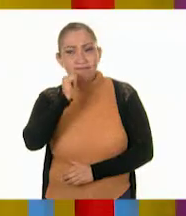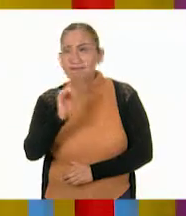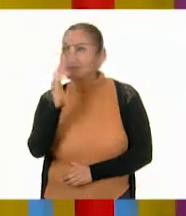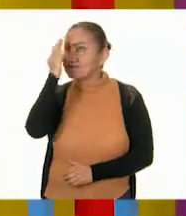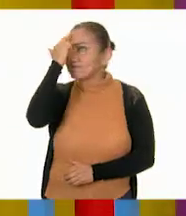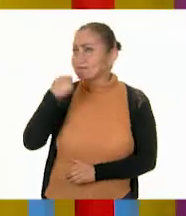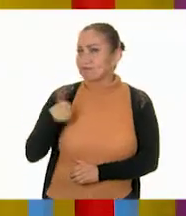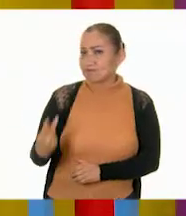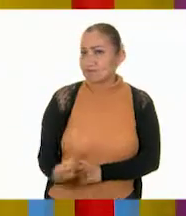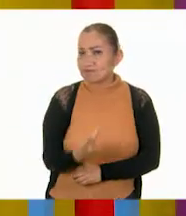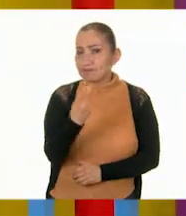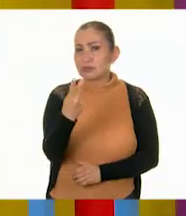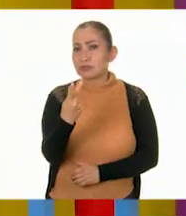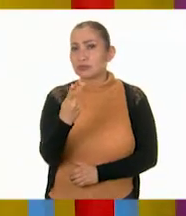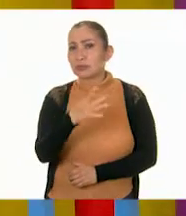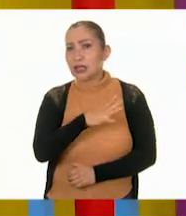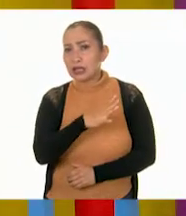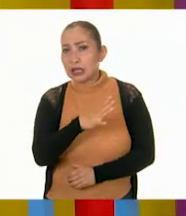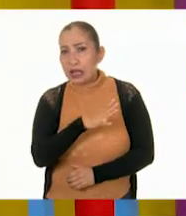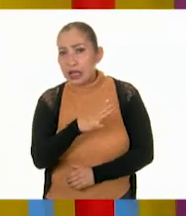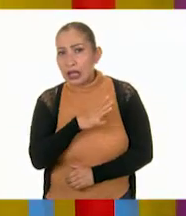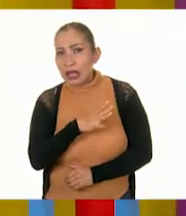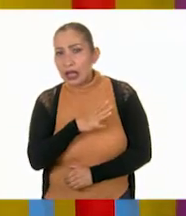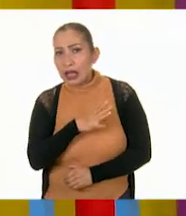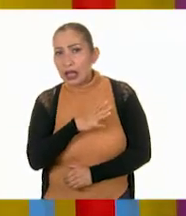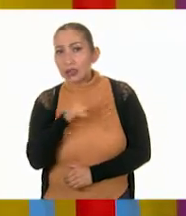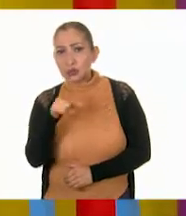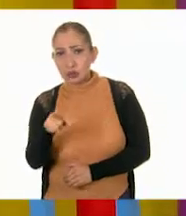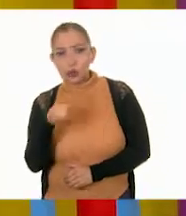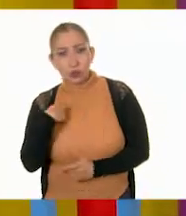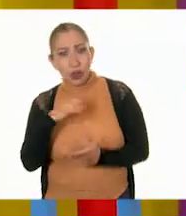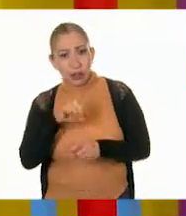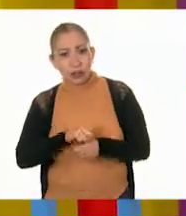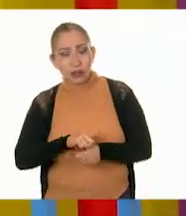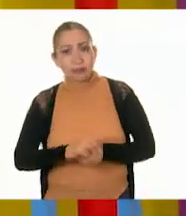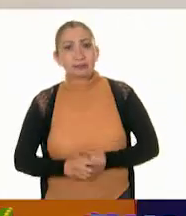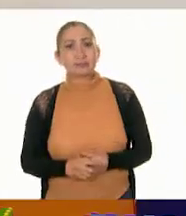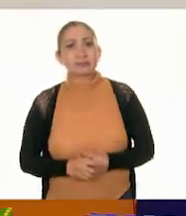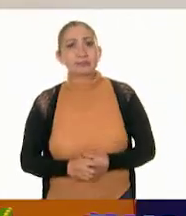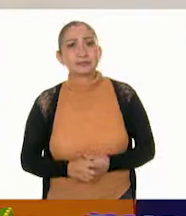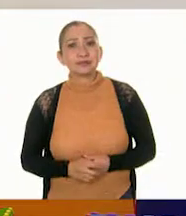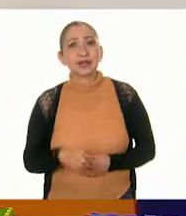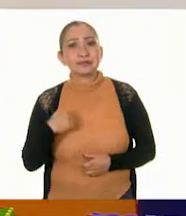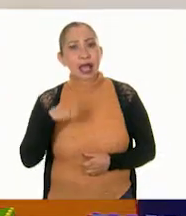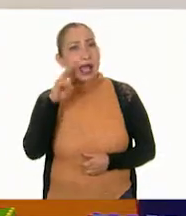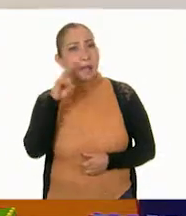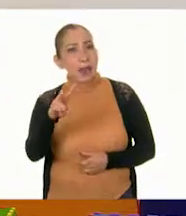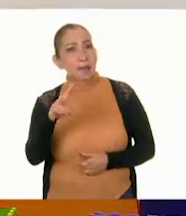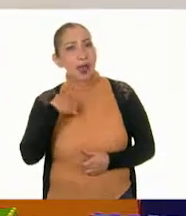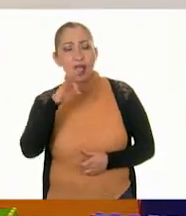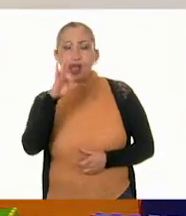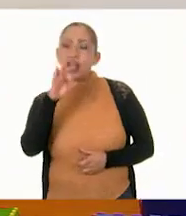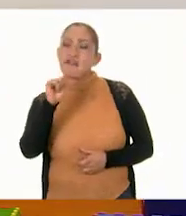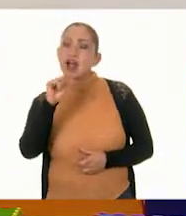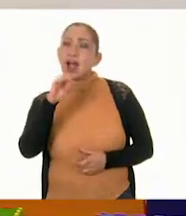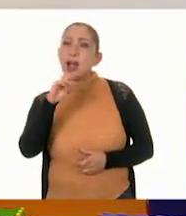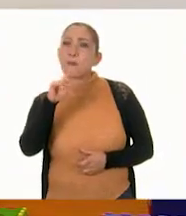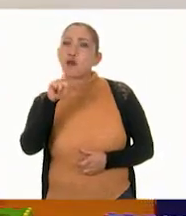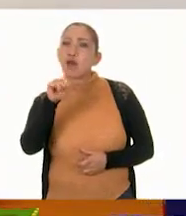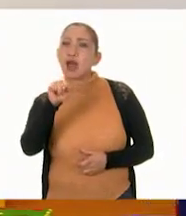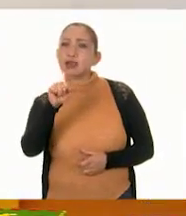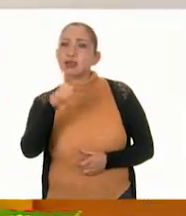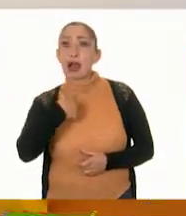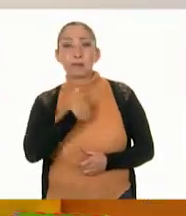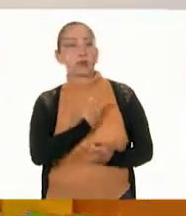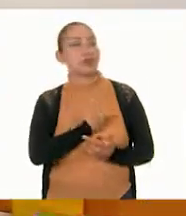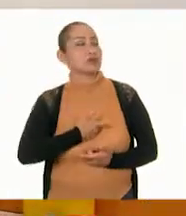habíamos preguntado si habían leído durante estos días? Sí, sí me acuerdo. ¿Sí? Y habíamos visto algo de fábulas, pero también me gustan